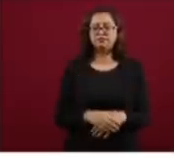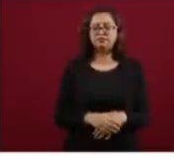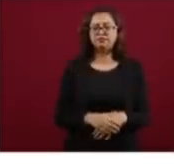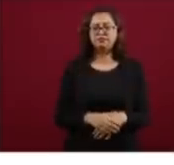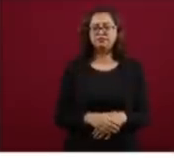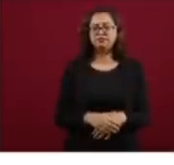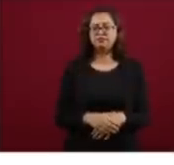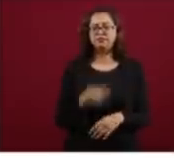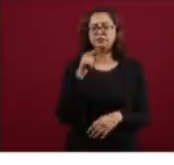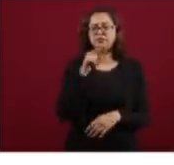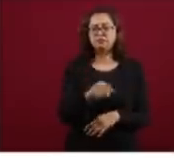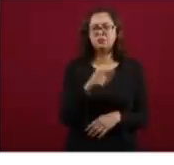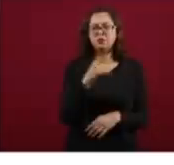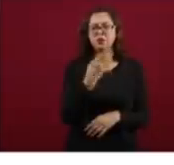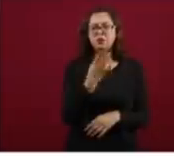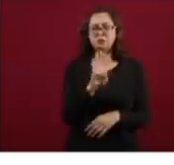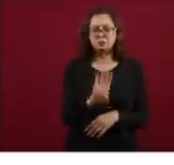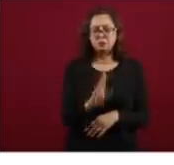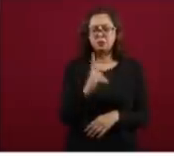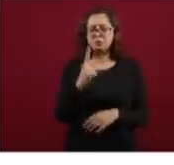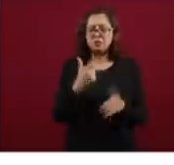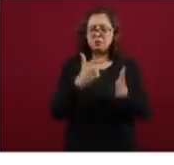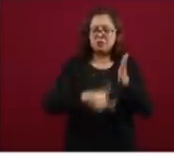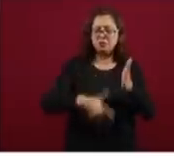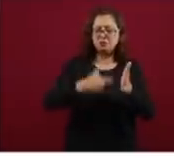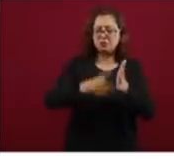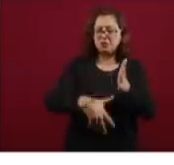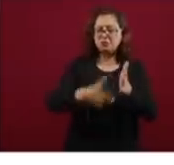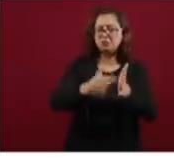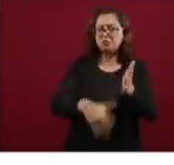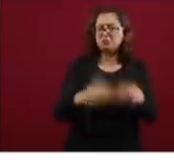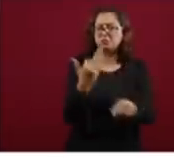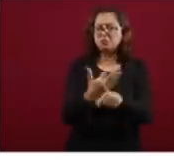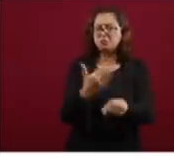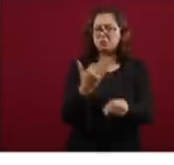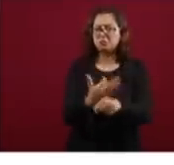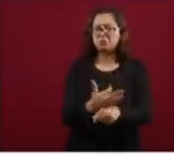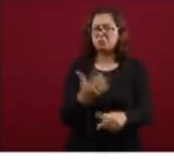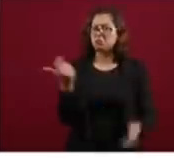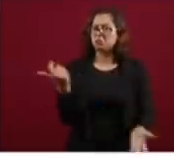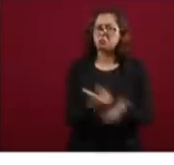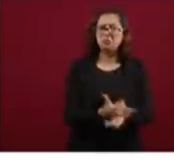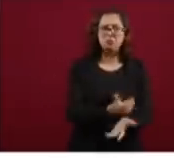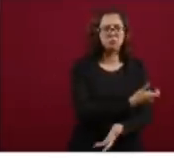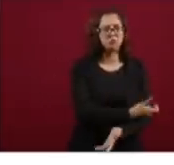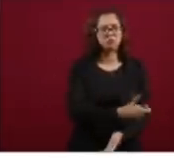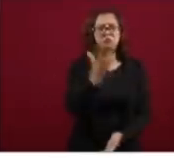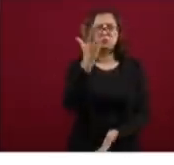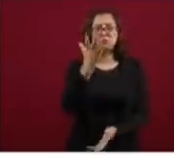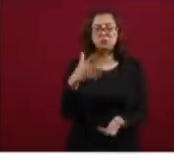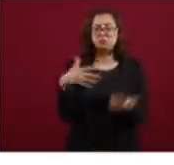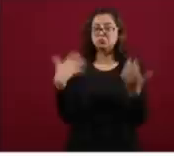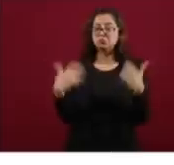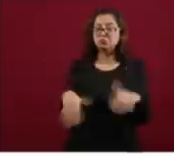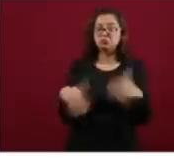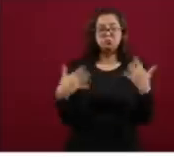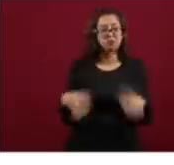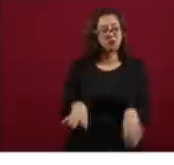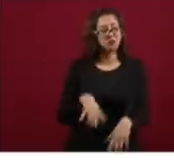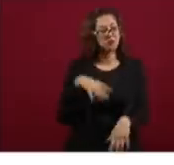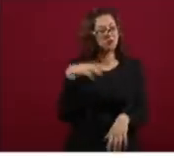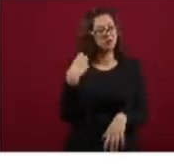que no había estado en los precios altos pero bueno aquí algún distribuidor se decidió a brillar en sentido